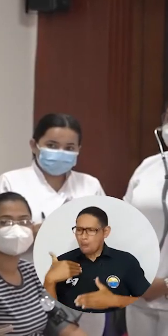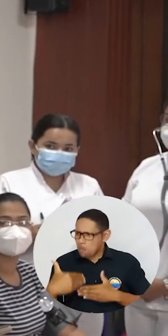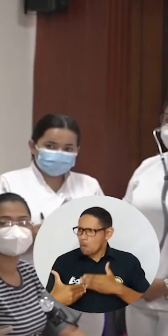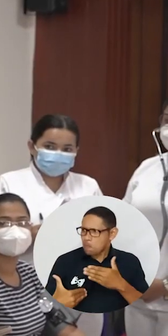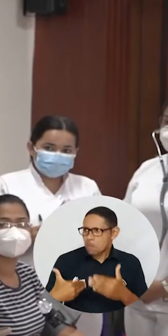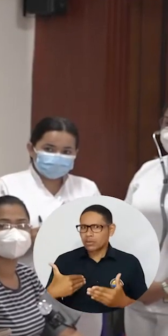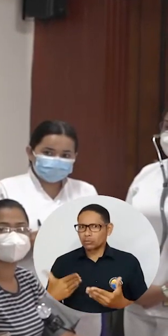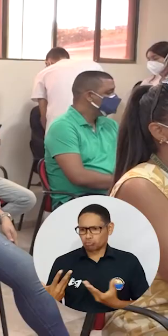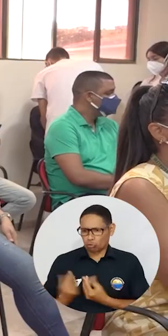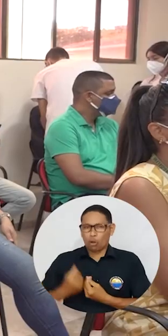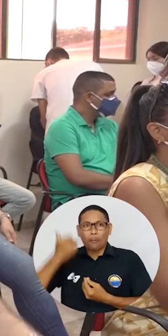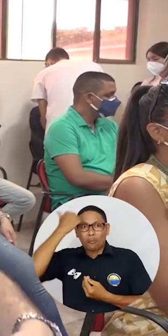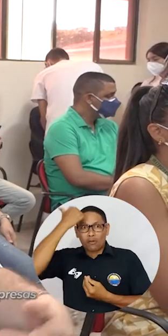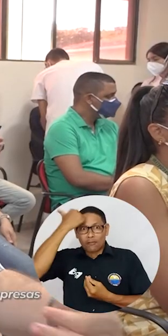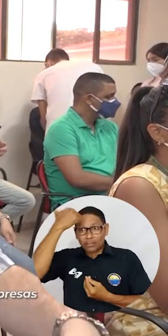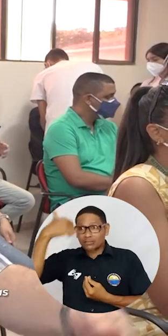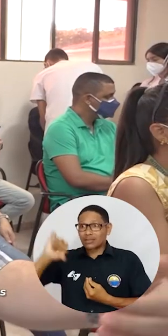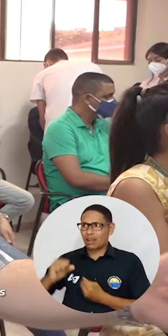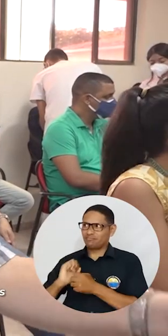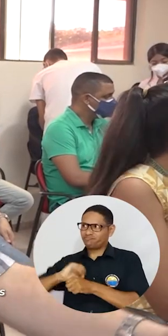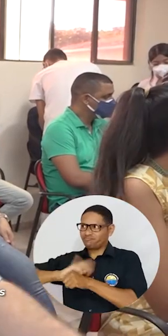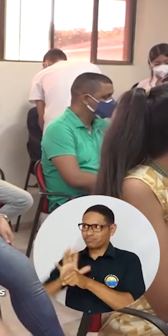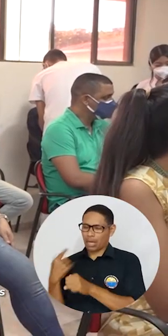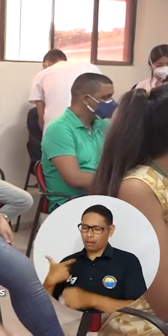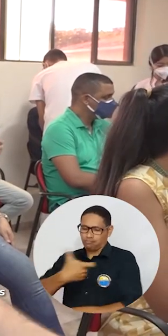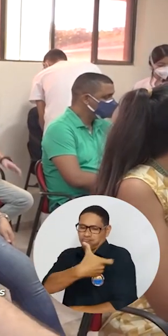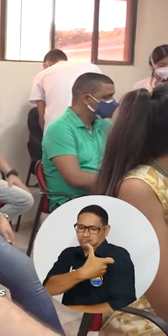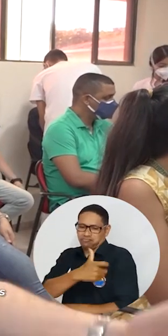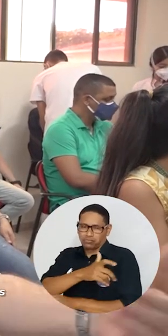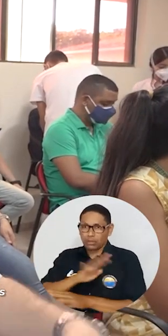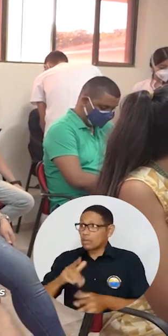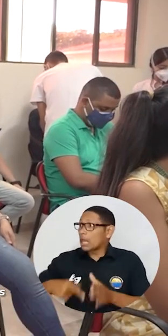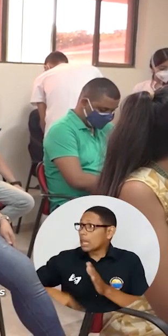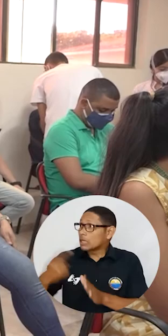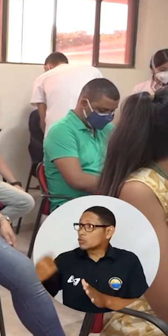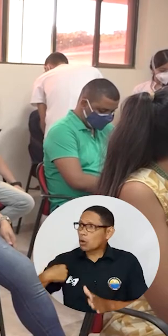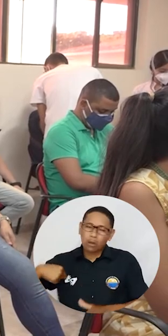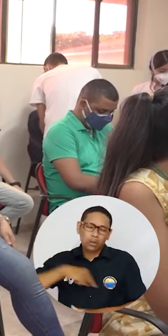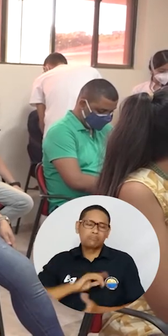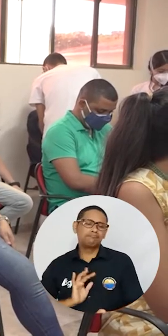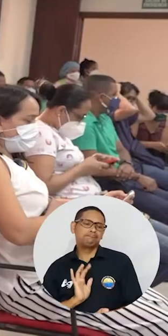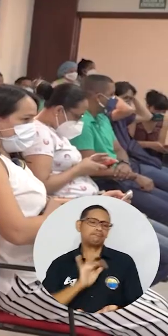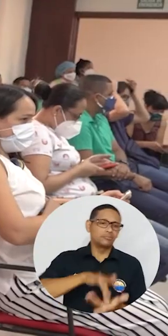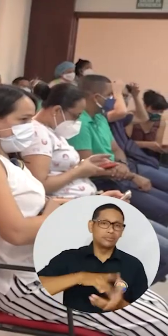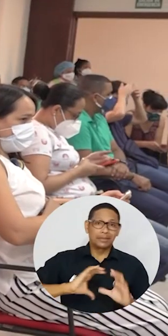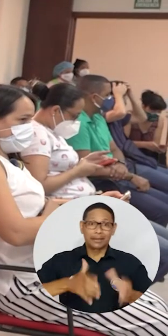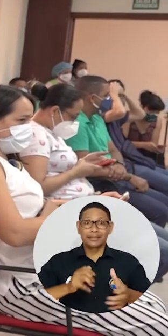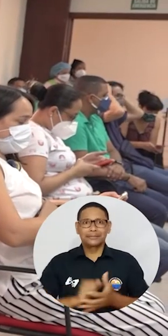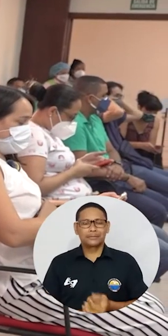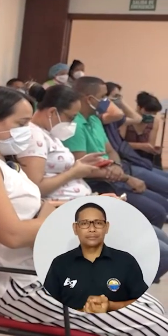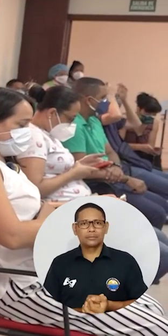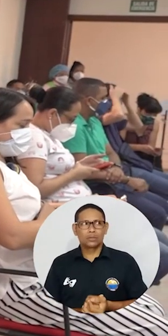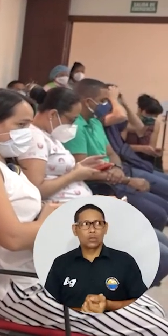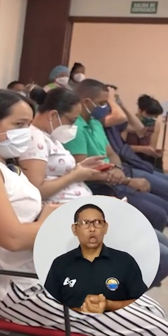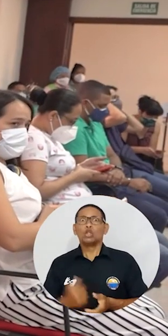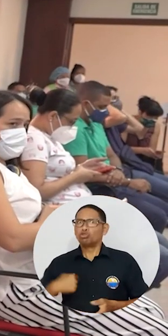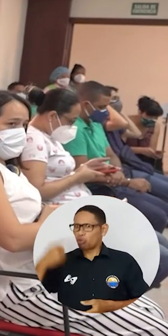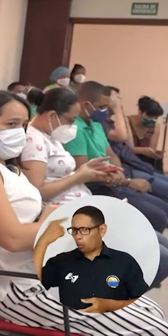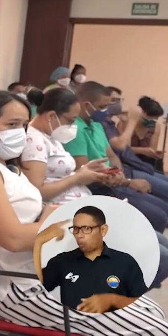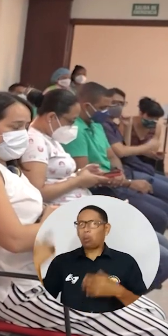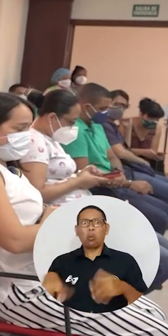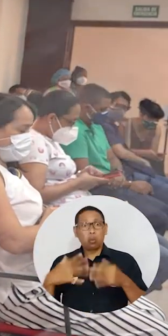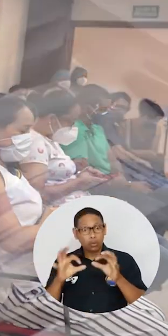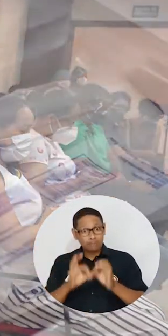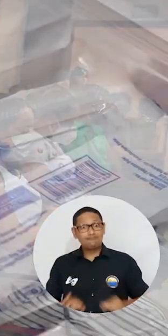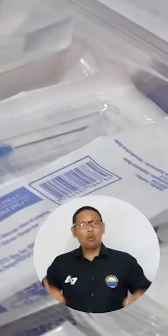que los profesores estemos inmunizados y que estemos disponibles para cuando la institución lo requiera podamos retornar a la clase. Me pareció una labor muy importante